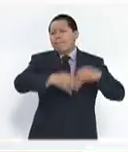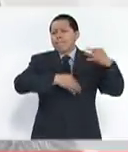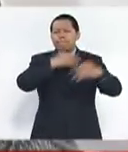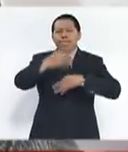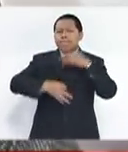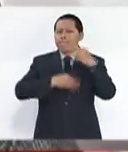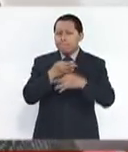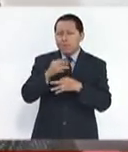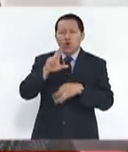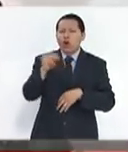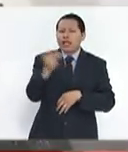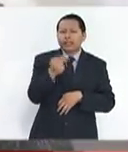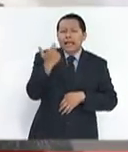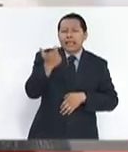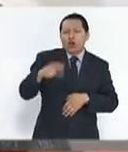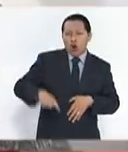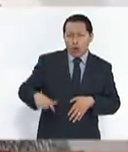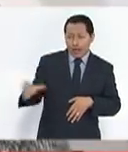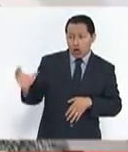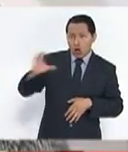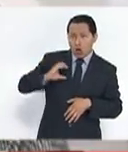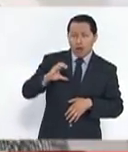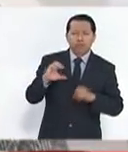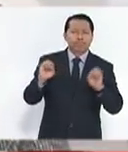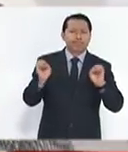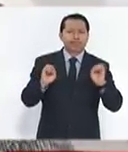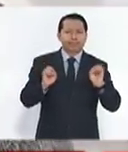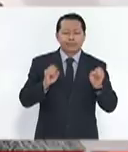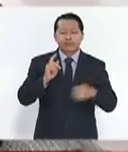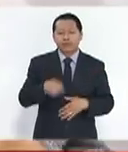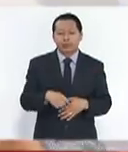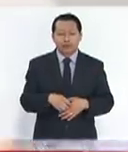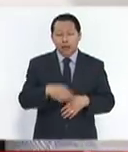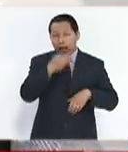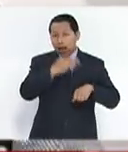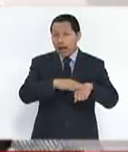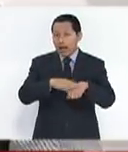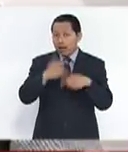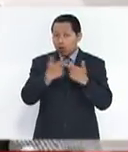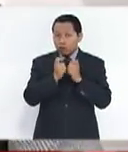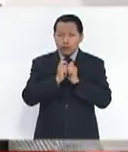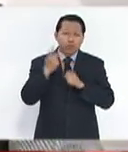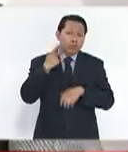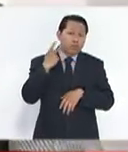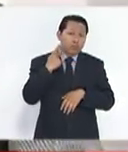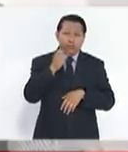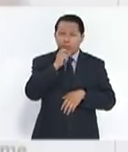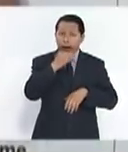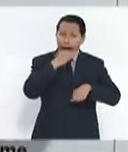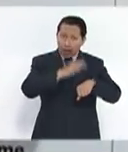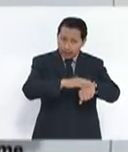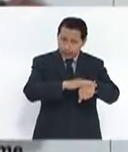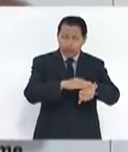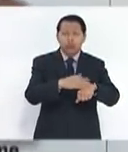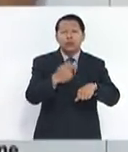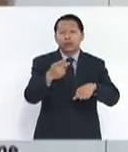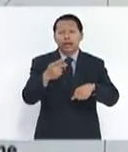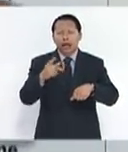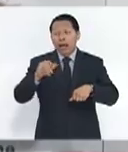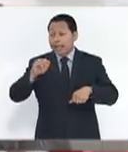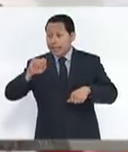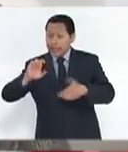públicos. Convocamos a los candidatos y a los partidos a regresar el dinero que dijeron que iban a regresar y que ninguno ha